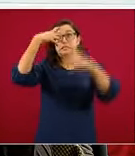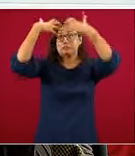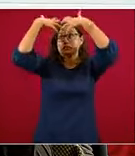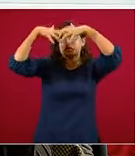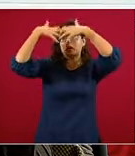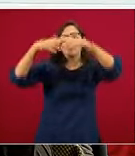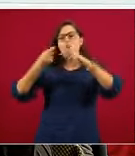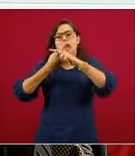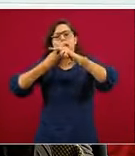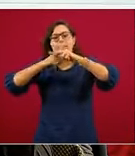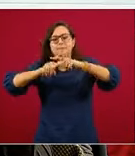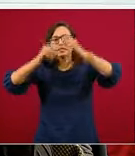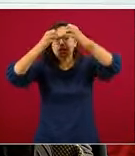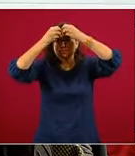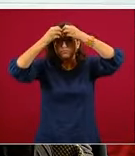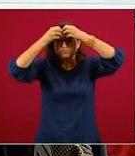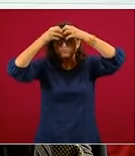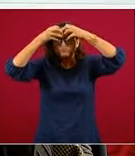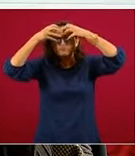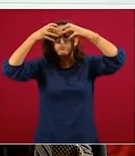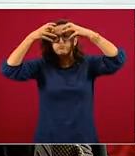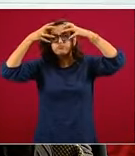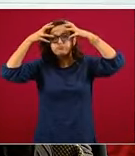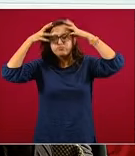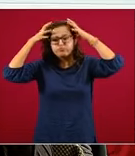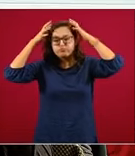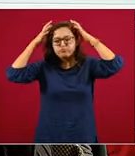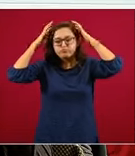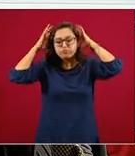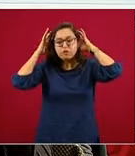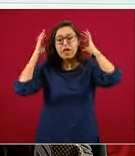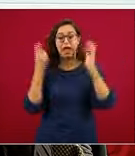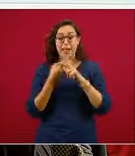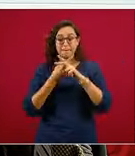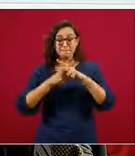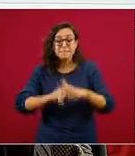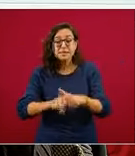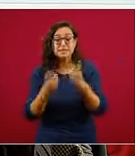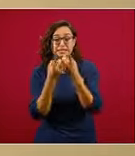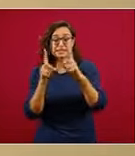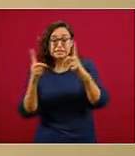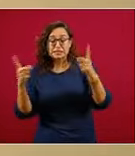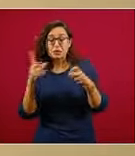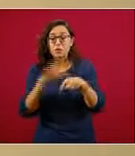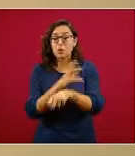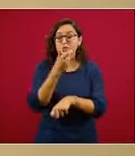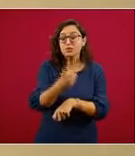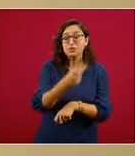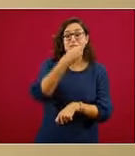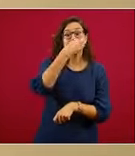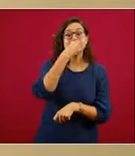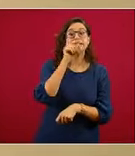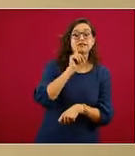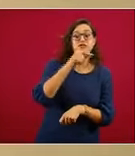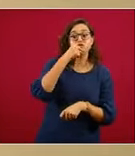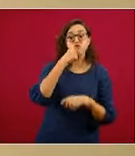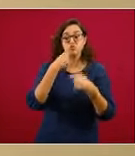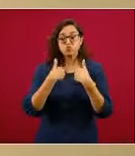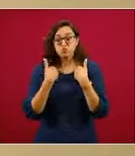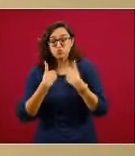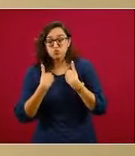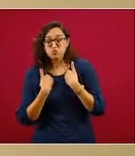está plastificando, decimos en neurofisiología, y es muy importante que los niños, las niñas y los adolescentes no